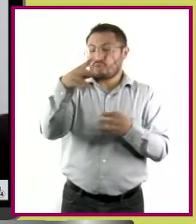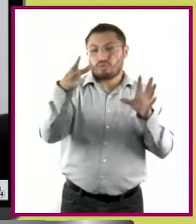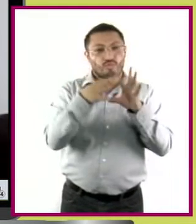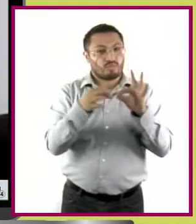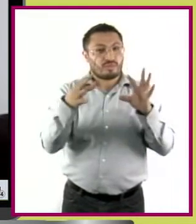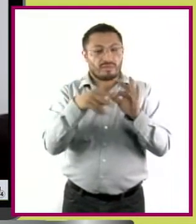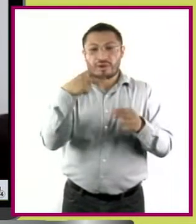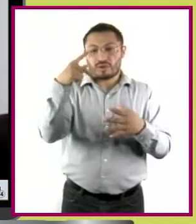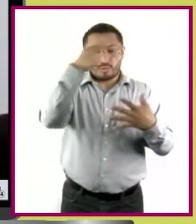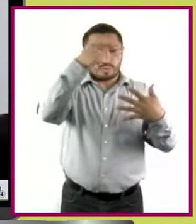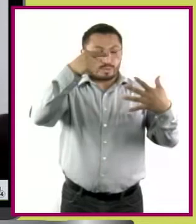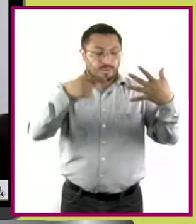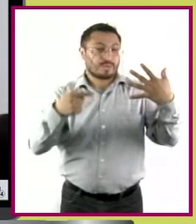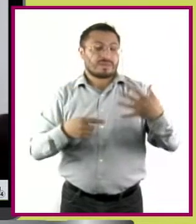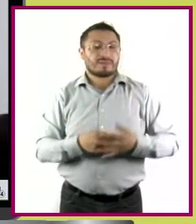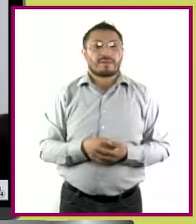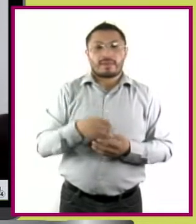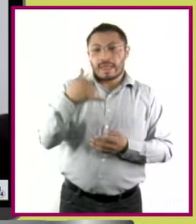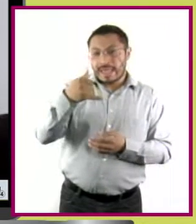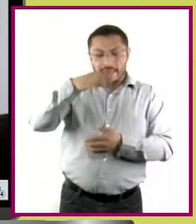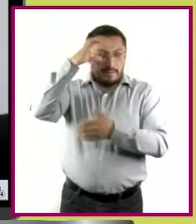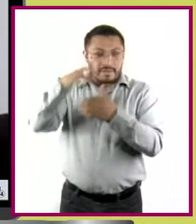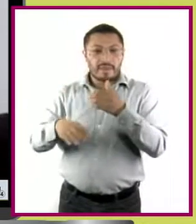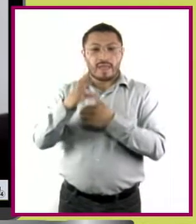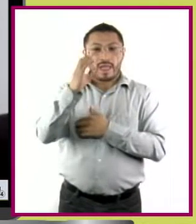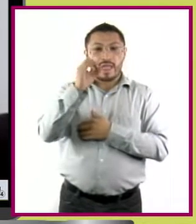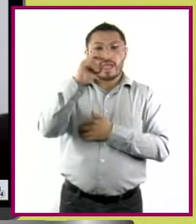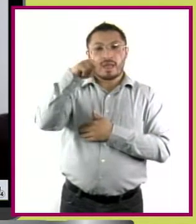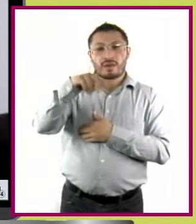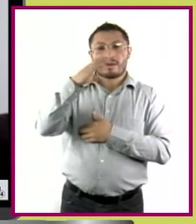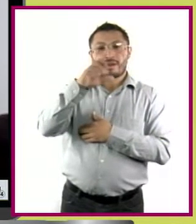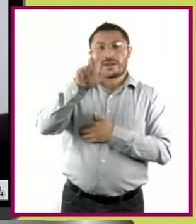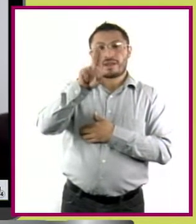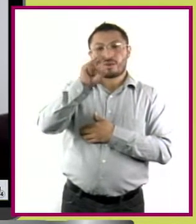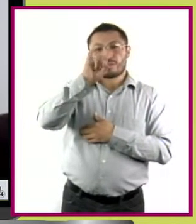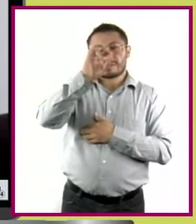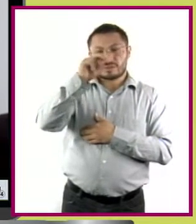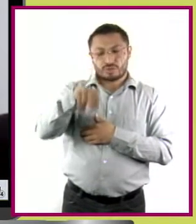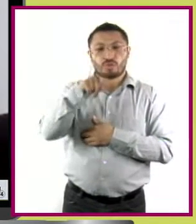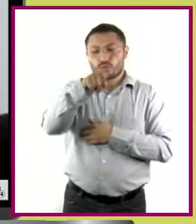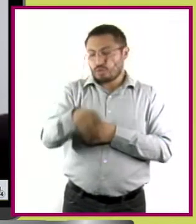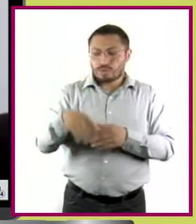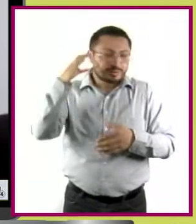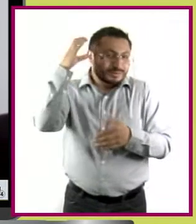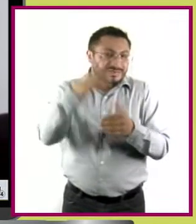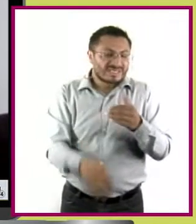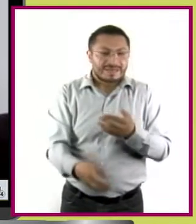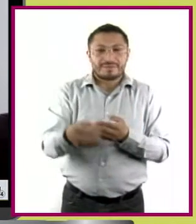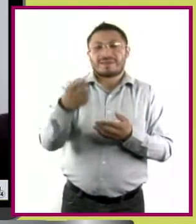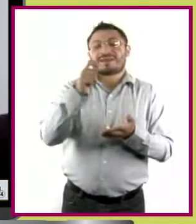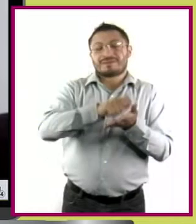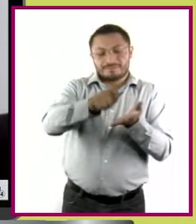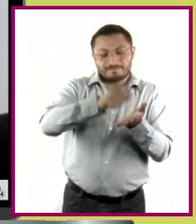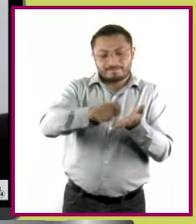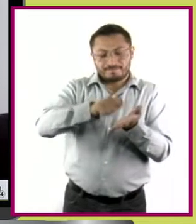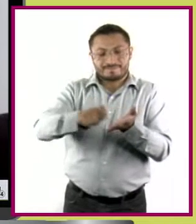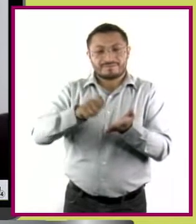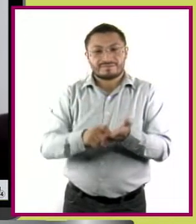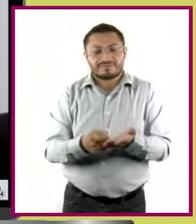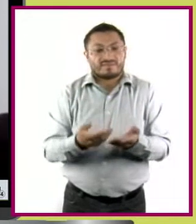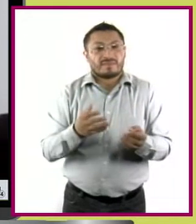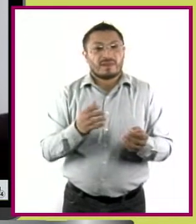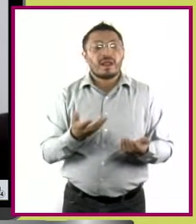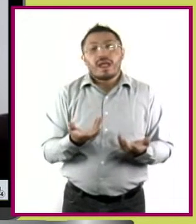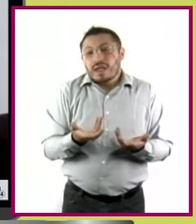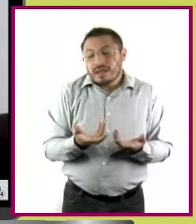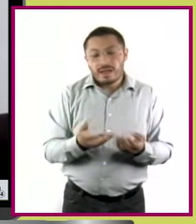conclusiones vamos a finalizar este ejercicio literario. ¿A qué llegamos? ¿A qué tierra